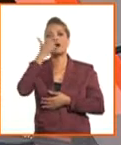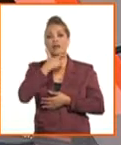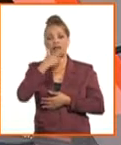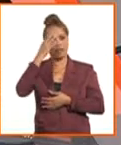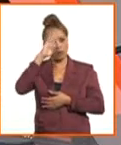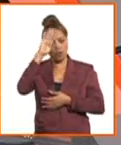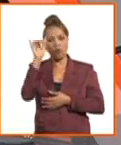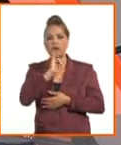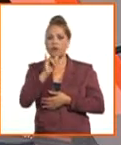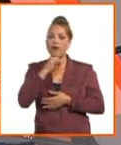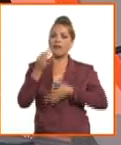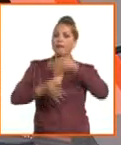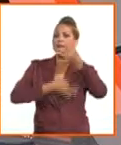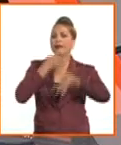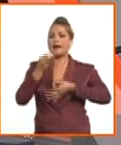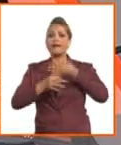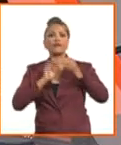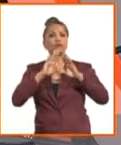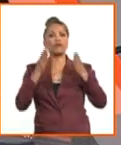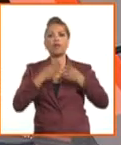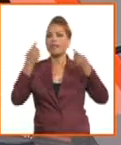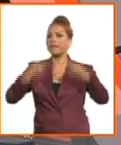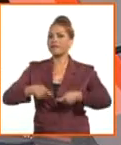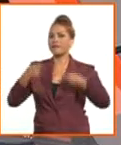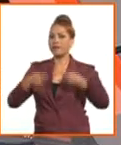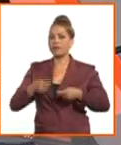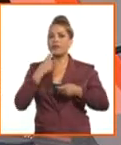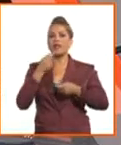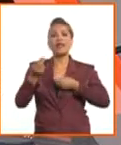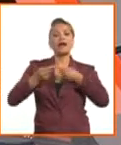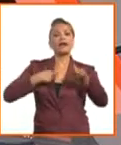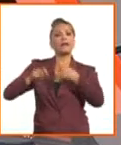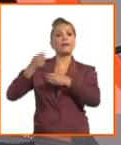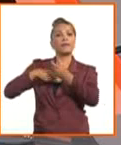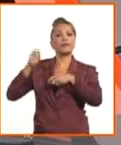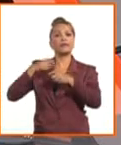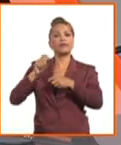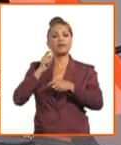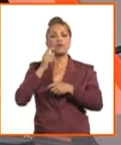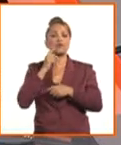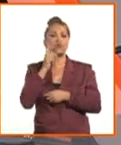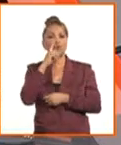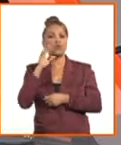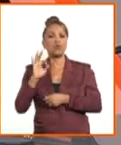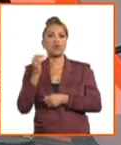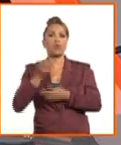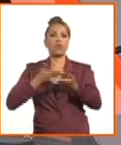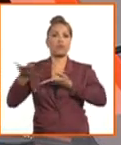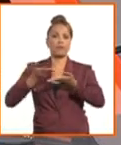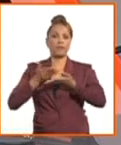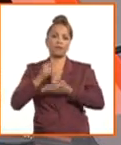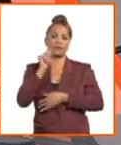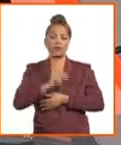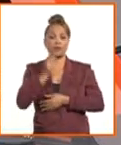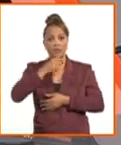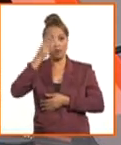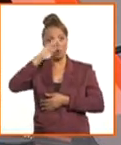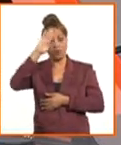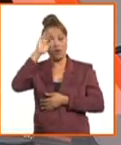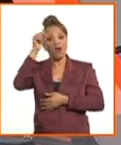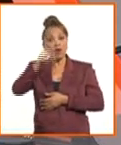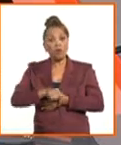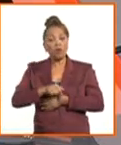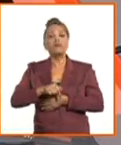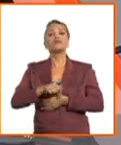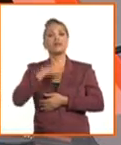decisiones, flexibilidades en el tema de la importación no comercial para las personas naturales, y hoy pues estaremos